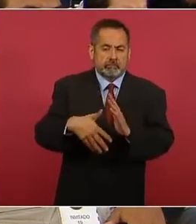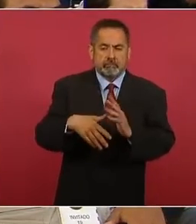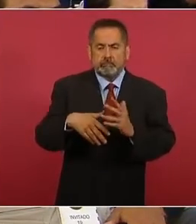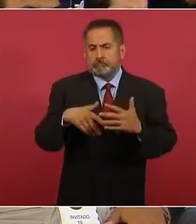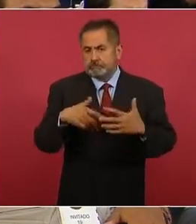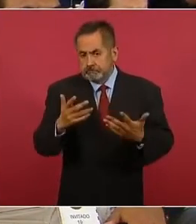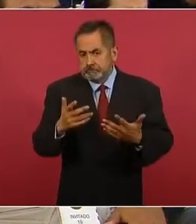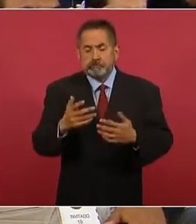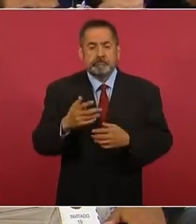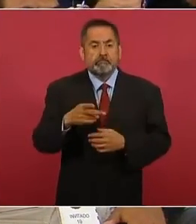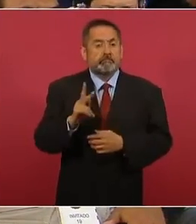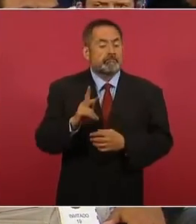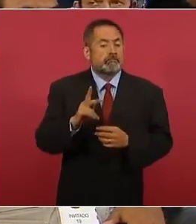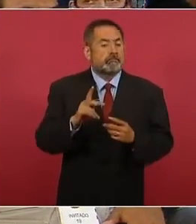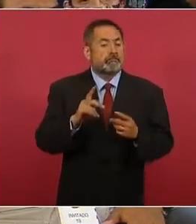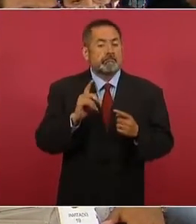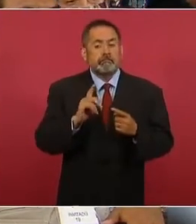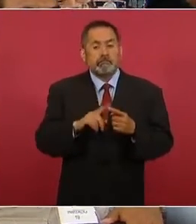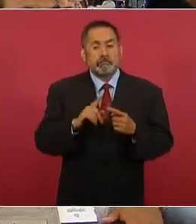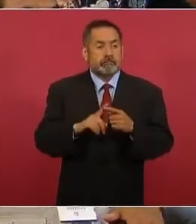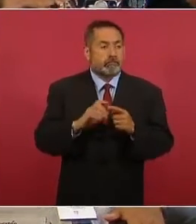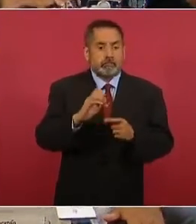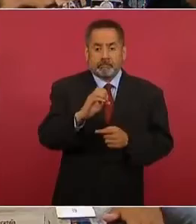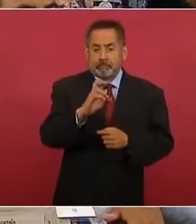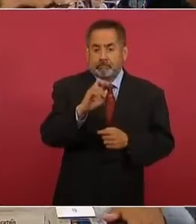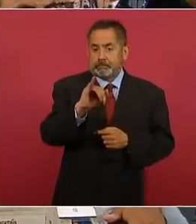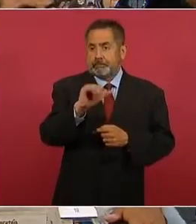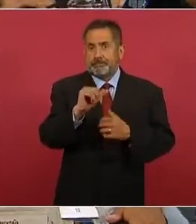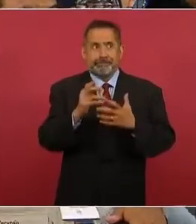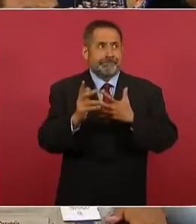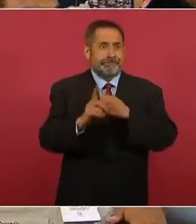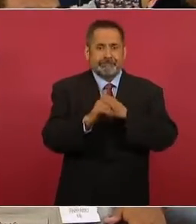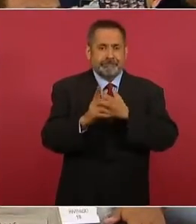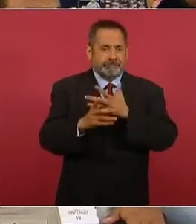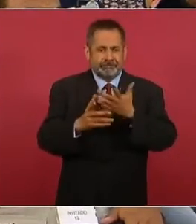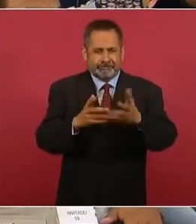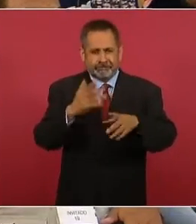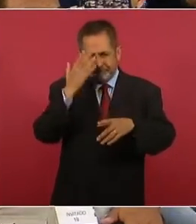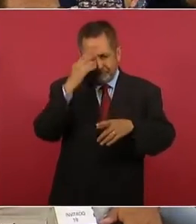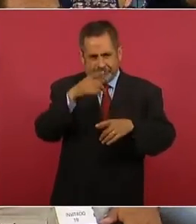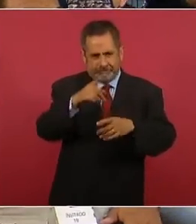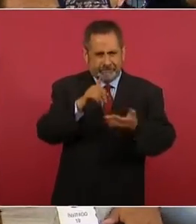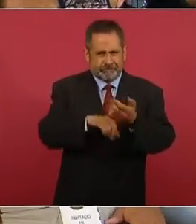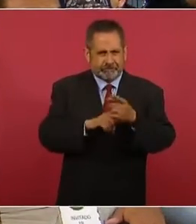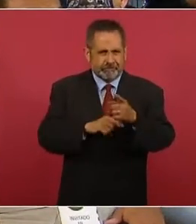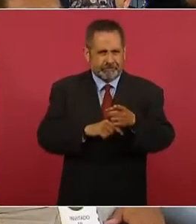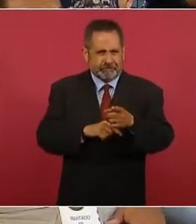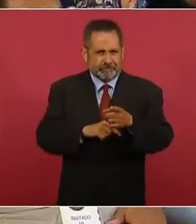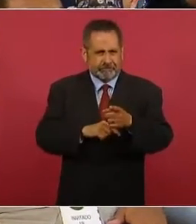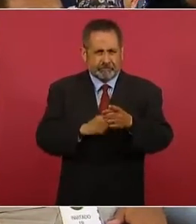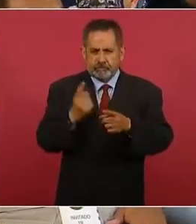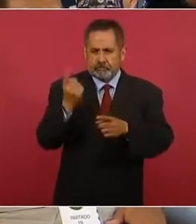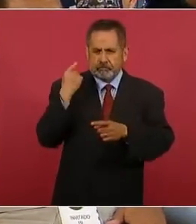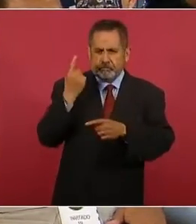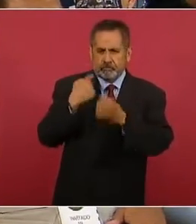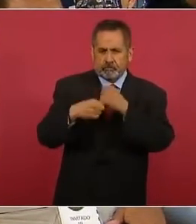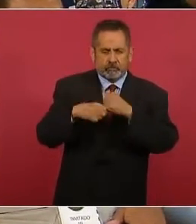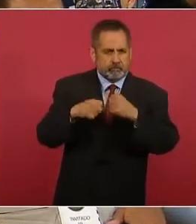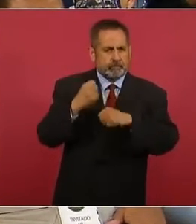luego cuando hay las crisis como la que fue en el año